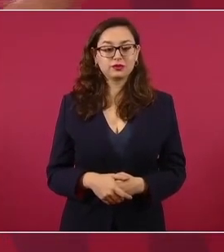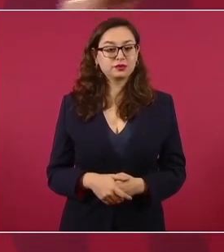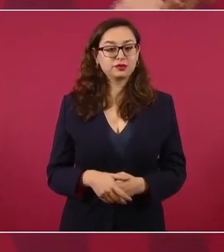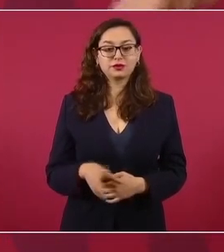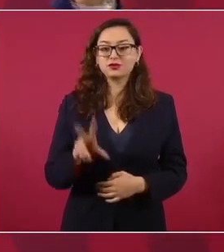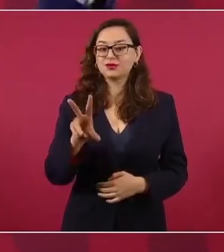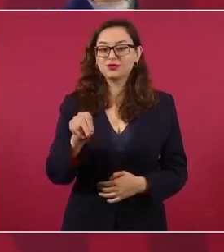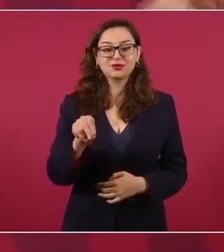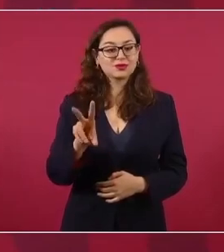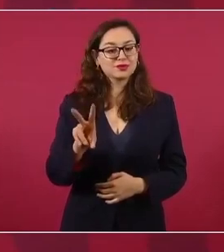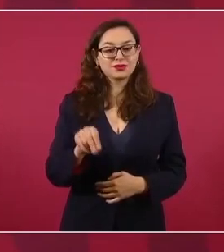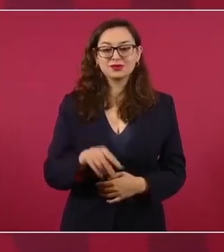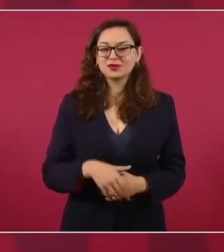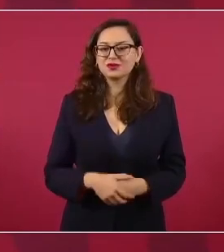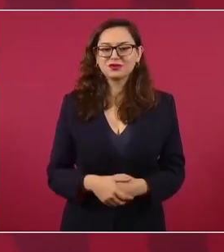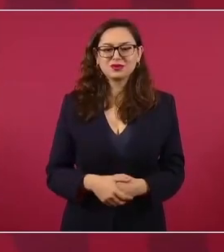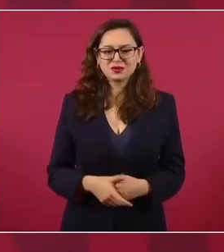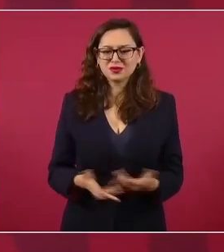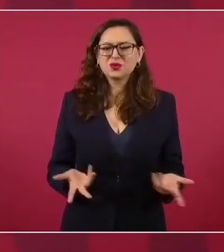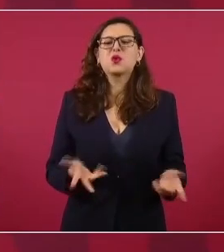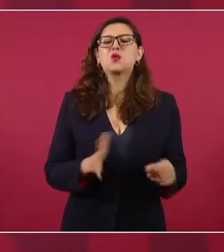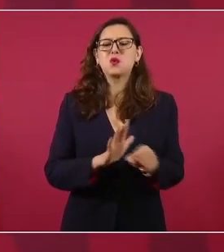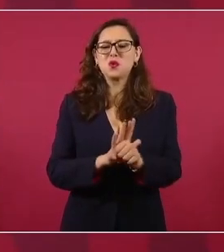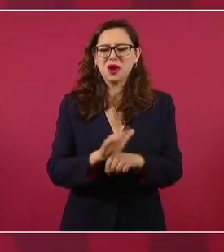a ver, pero ¿en qué afecta